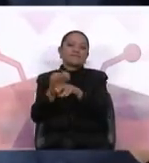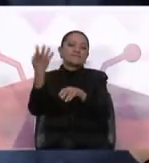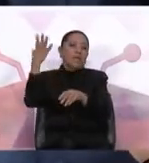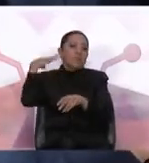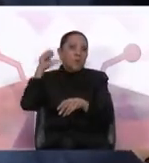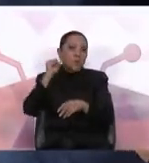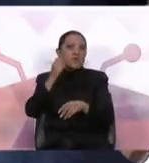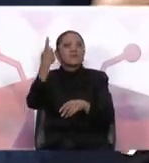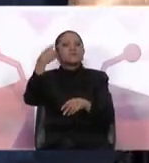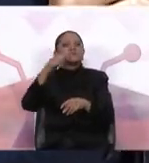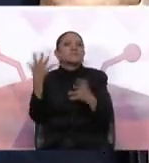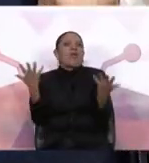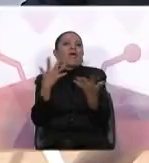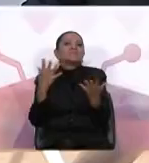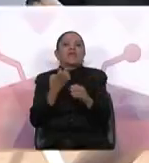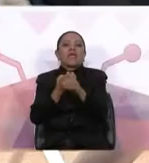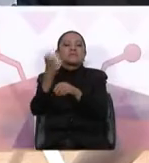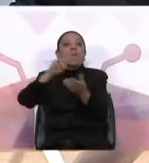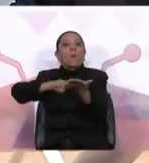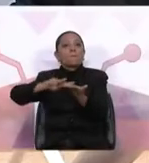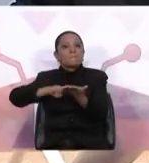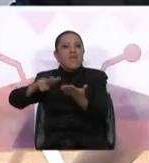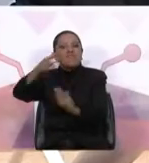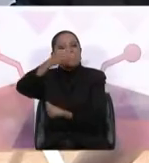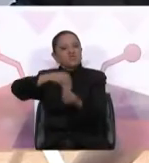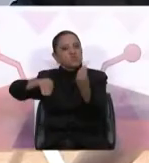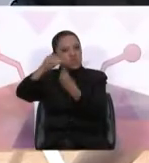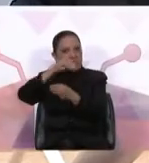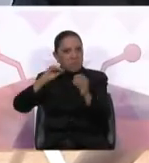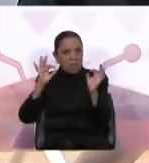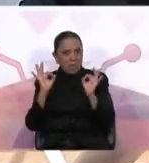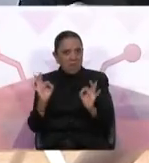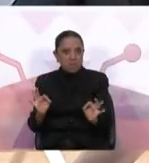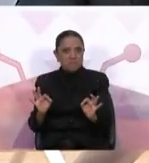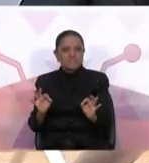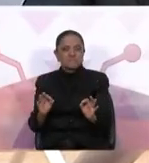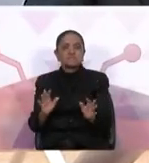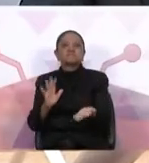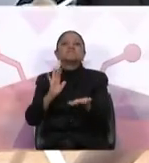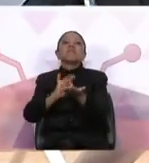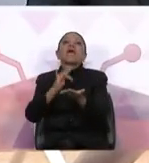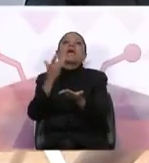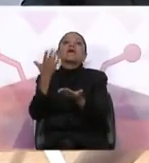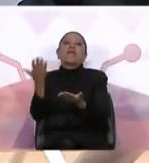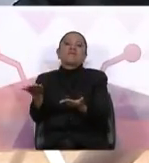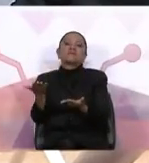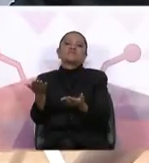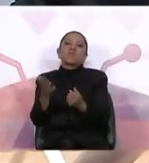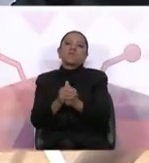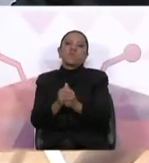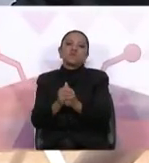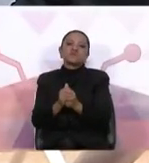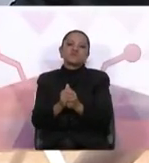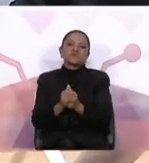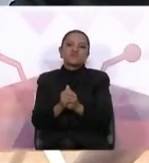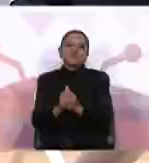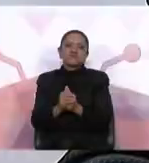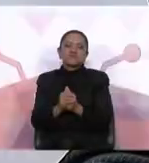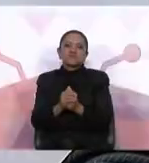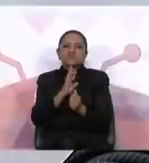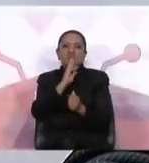y sustentable agradecemos su respuesta candidato rodrigo gayosso del prs y por último para cerrar la